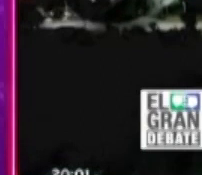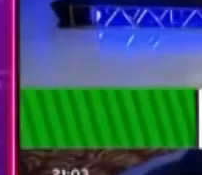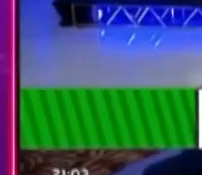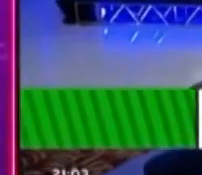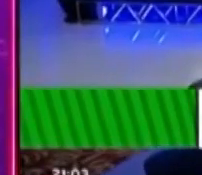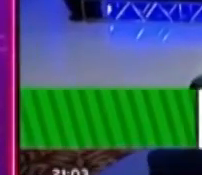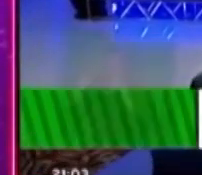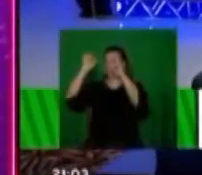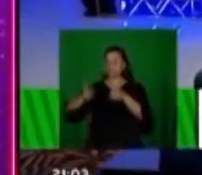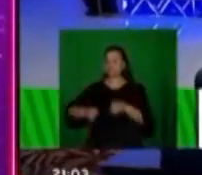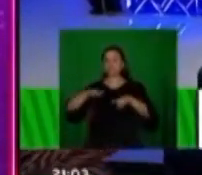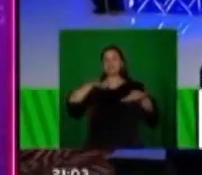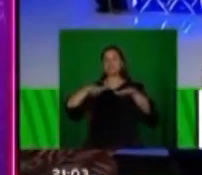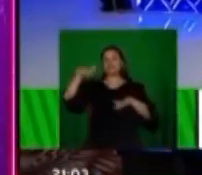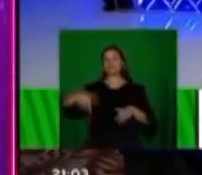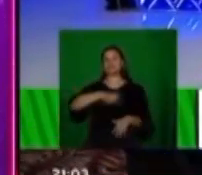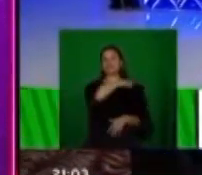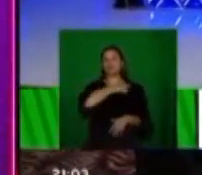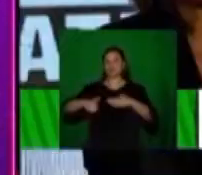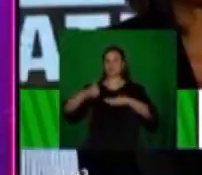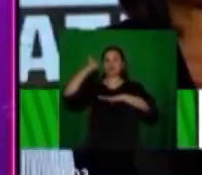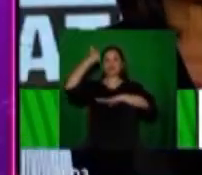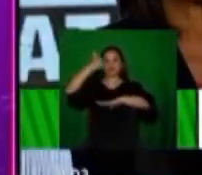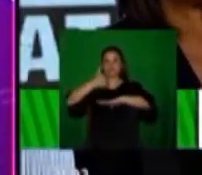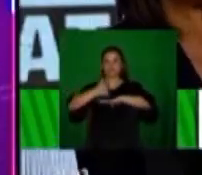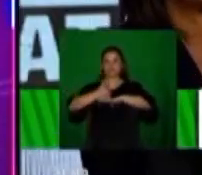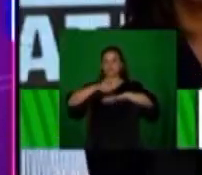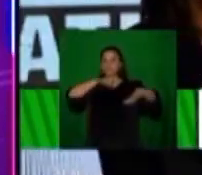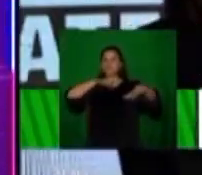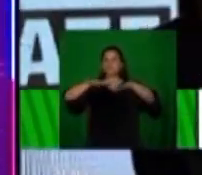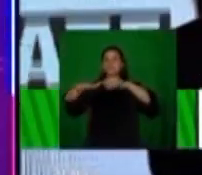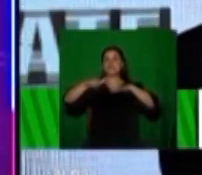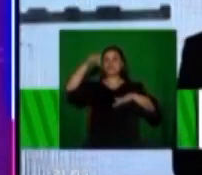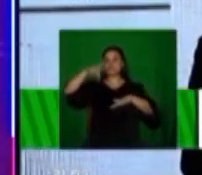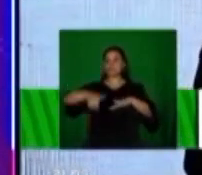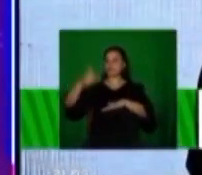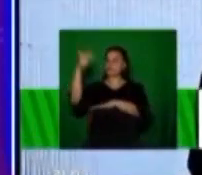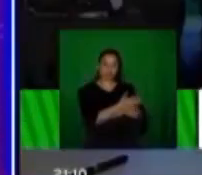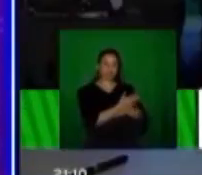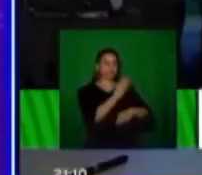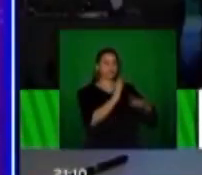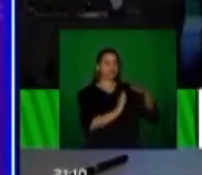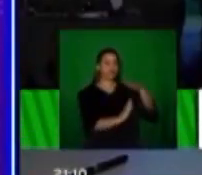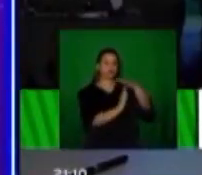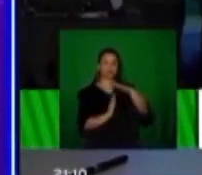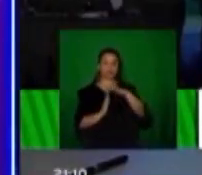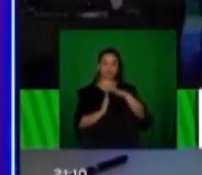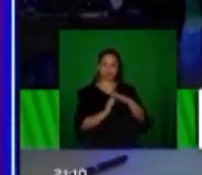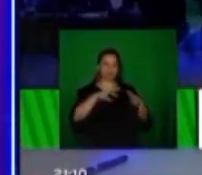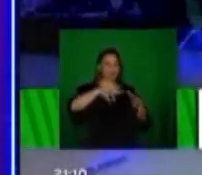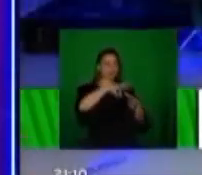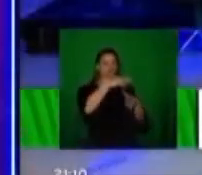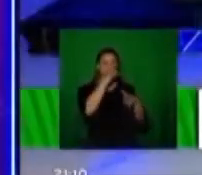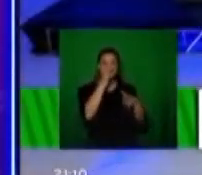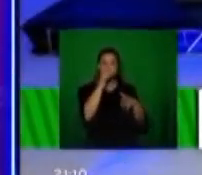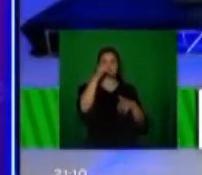el formato. Y eso a veces, bueno, genera que entre los espacios quizás, y de hecho creo que informalmente